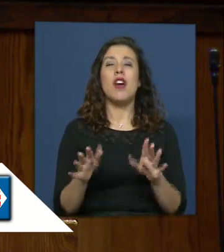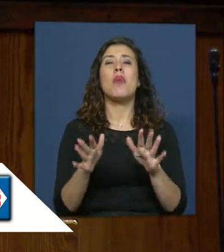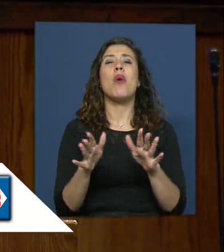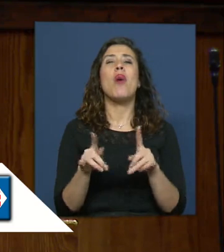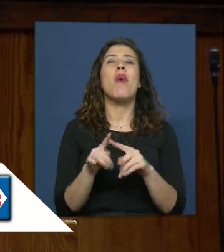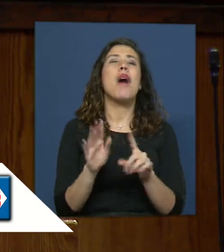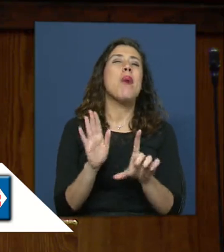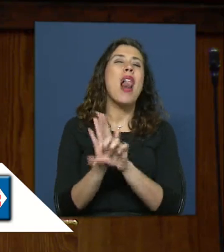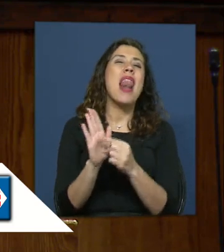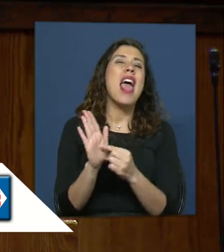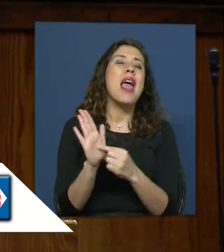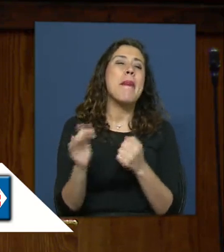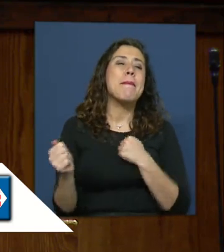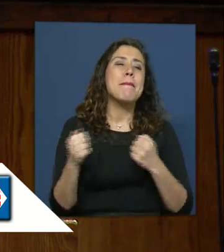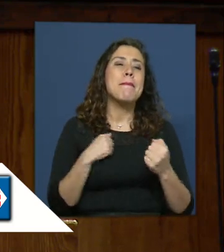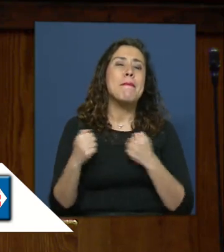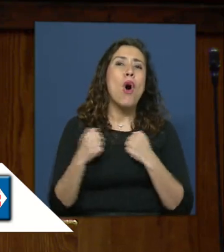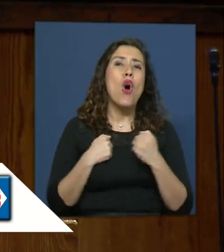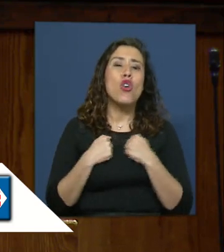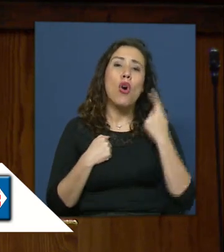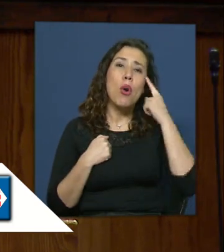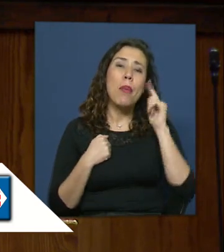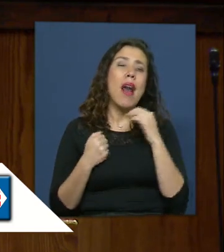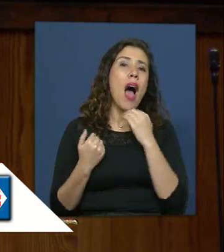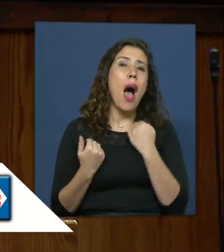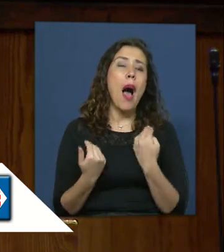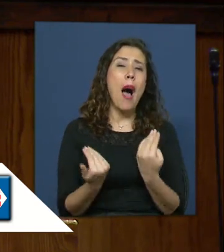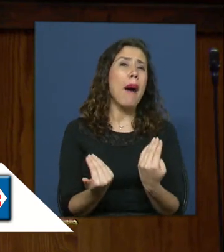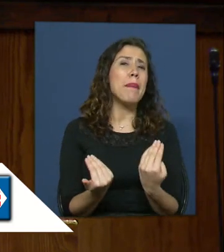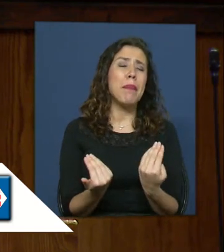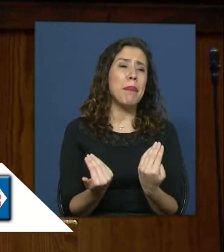del mono, ¿no?, para apurar esta